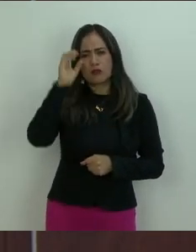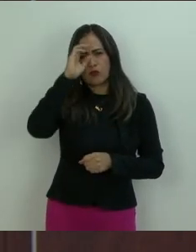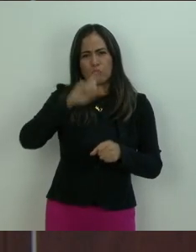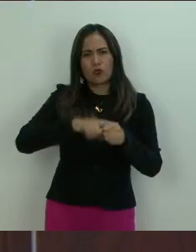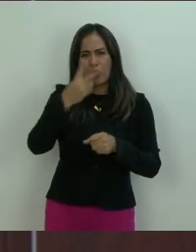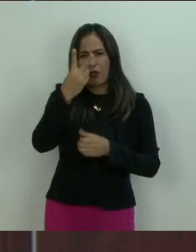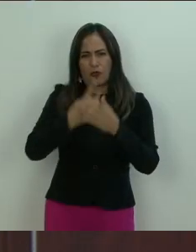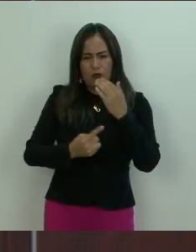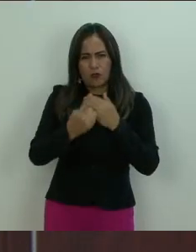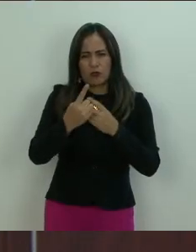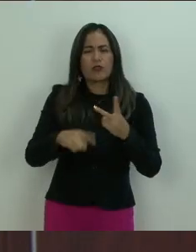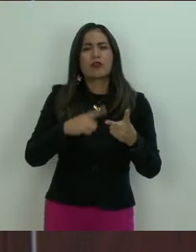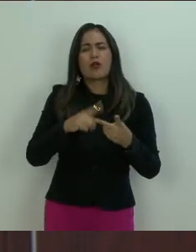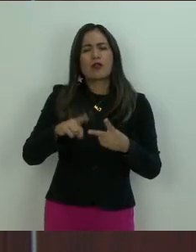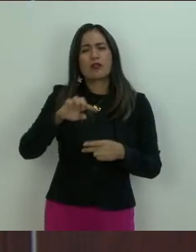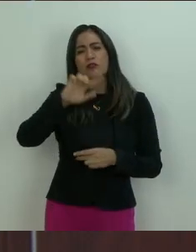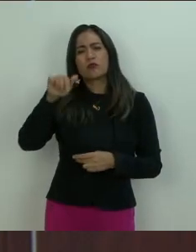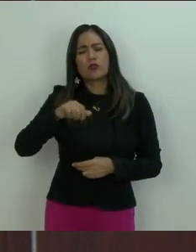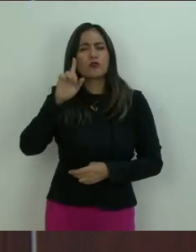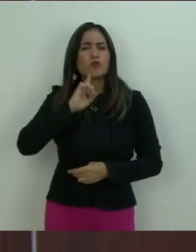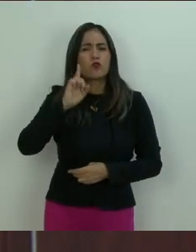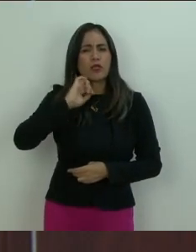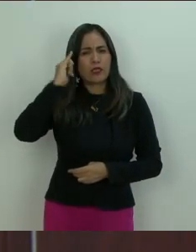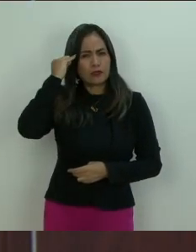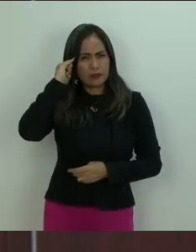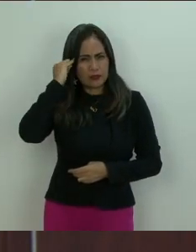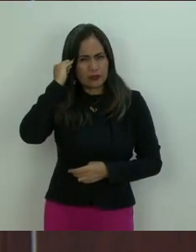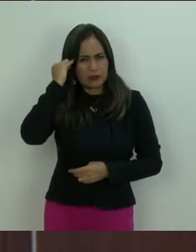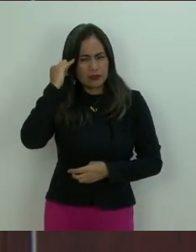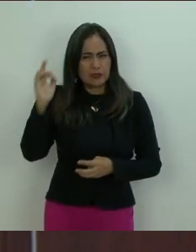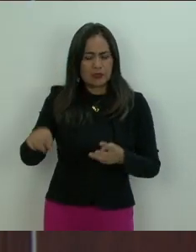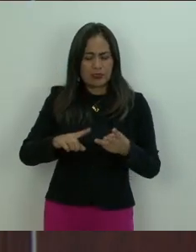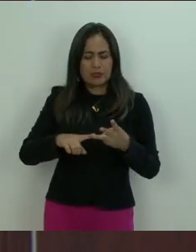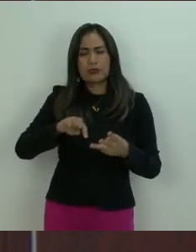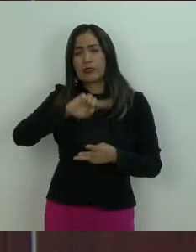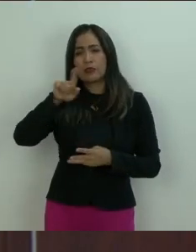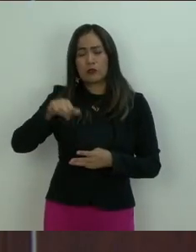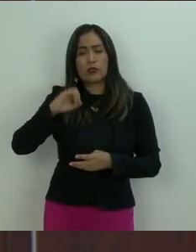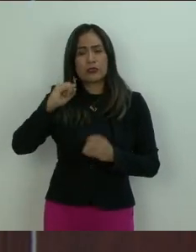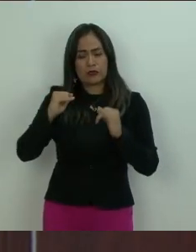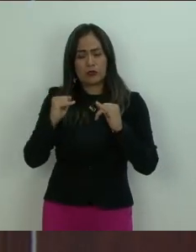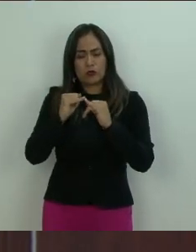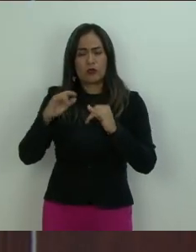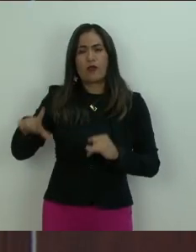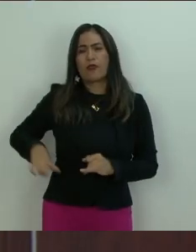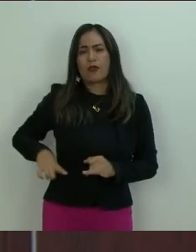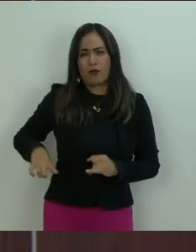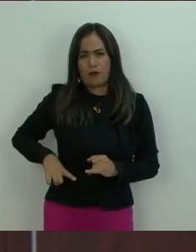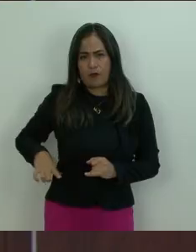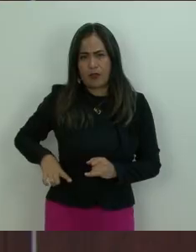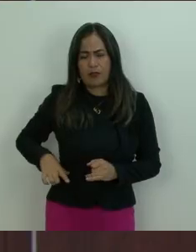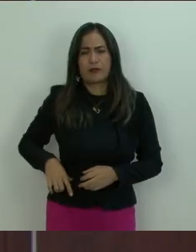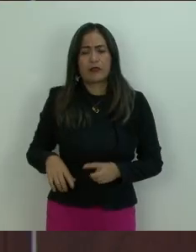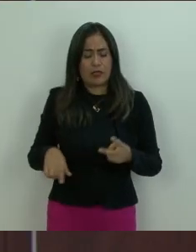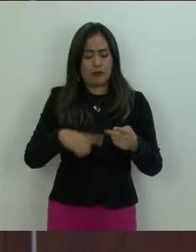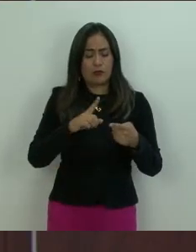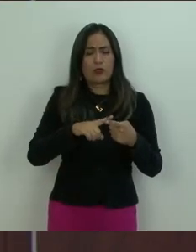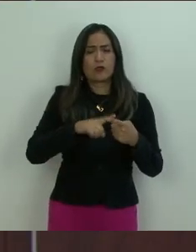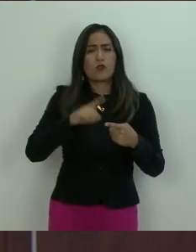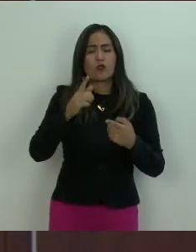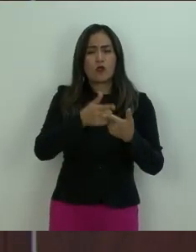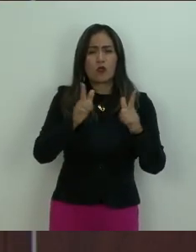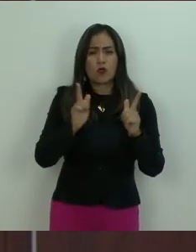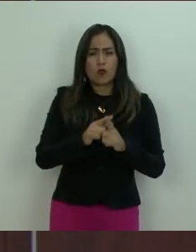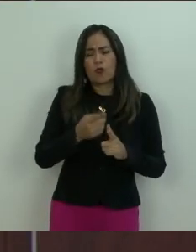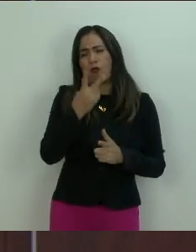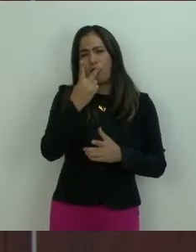mujeres indígenas y luego hablaban instituciones del Estado. Terminaron de hablar las mujeres mestizas